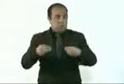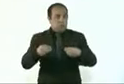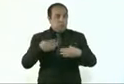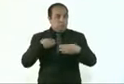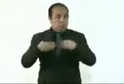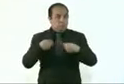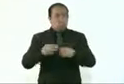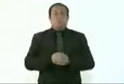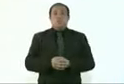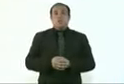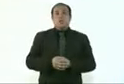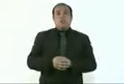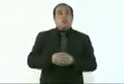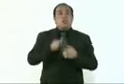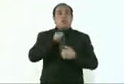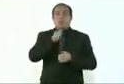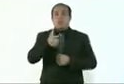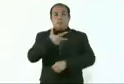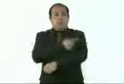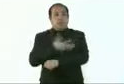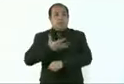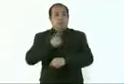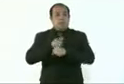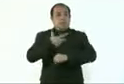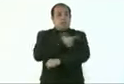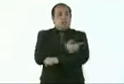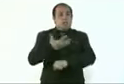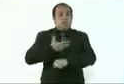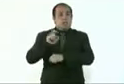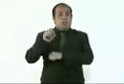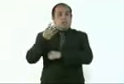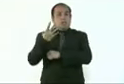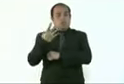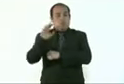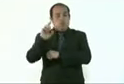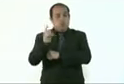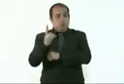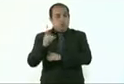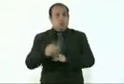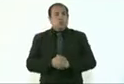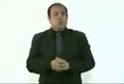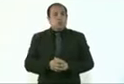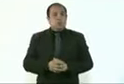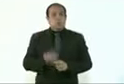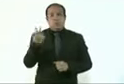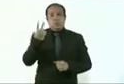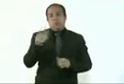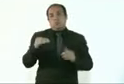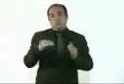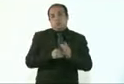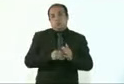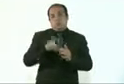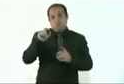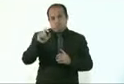prácticamente nadie estaba vacunado. La primera vacuna se aplicó el 24 de diciembre del